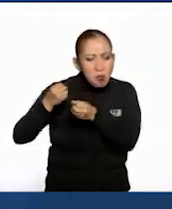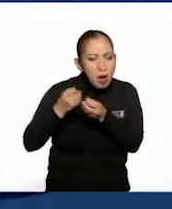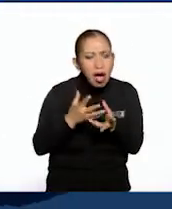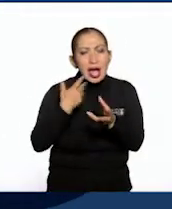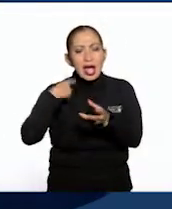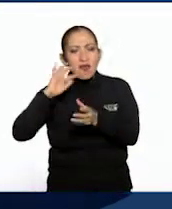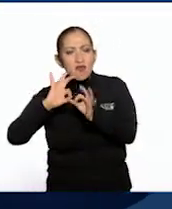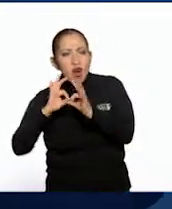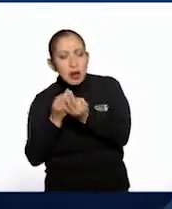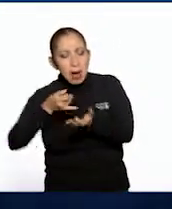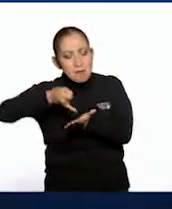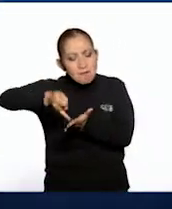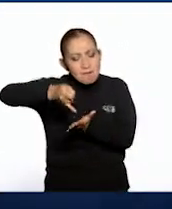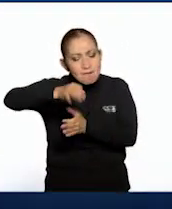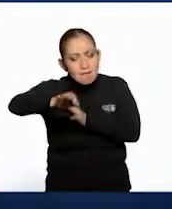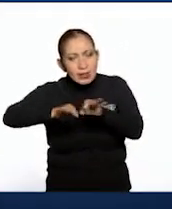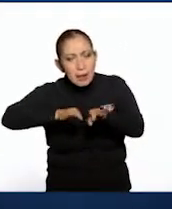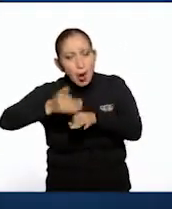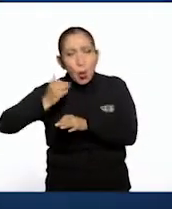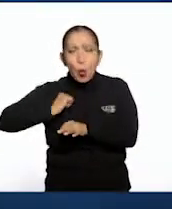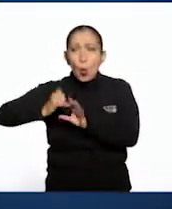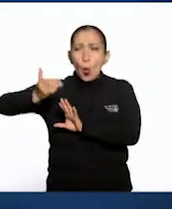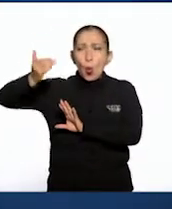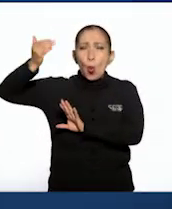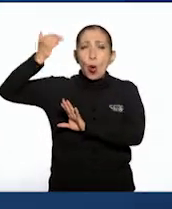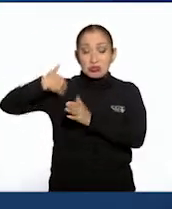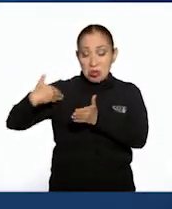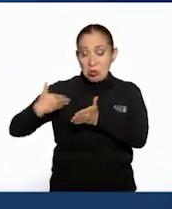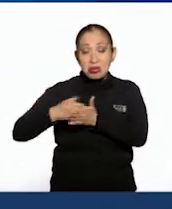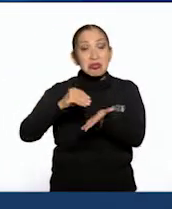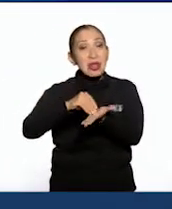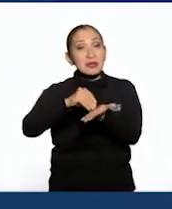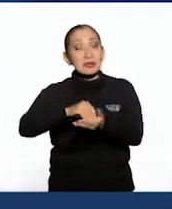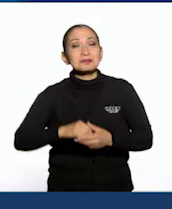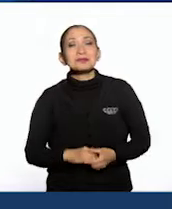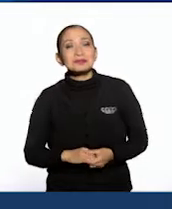las técnicas de cultivo, desde hace siglos y hasta la actualidad.